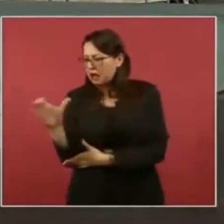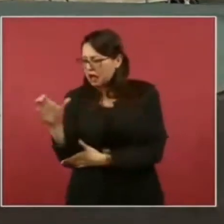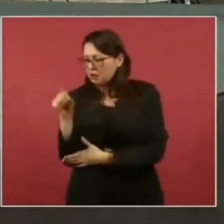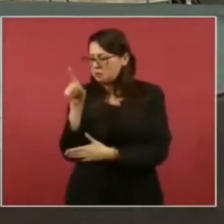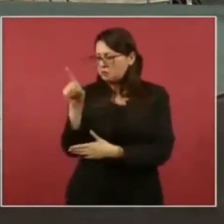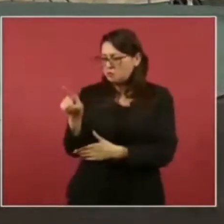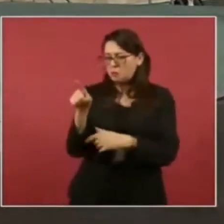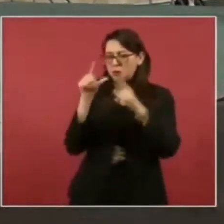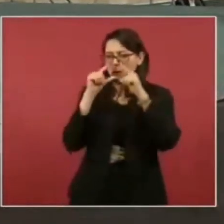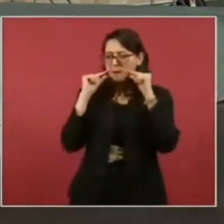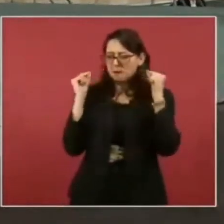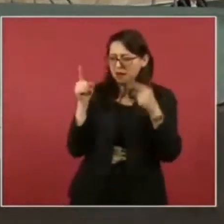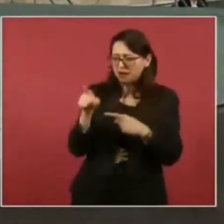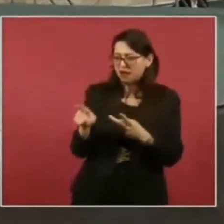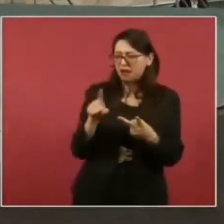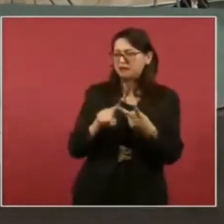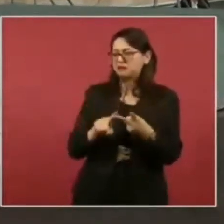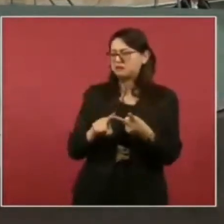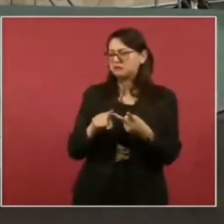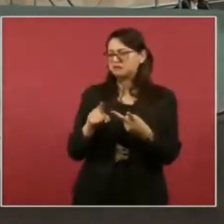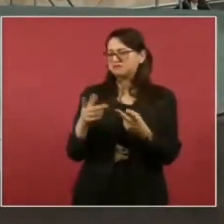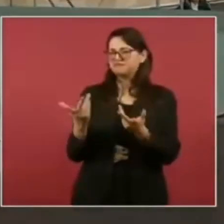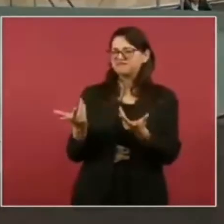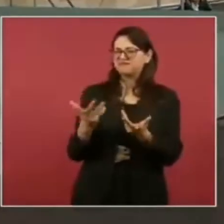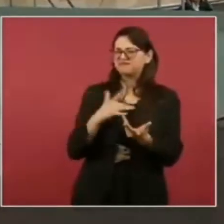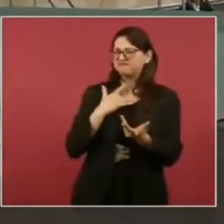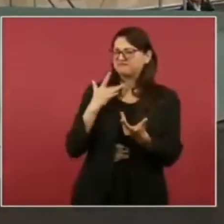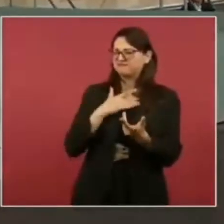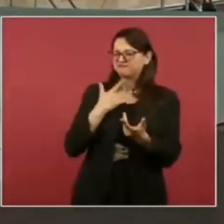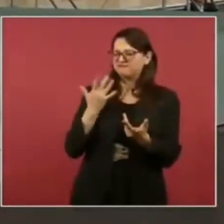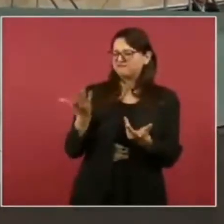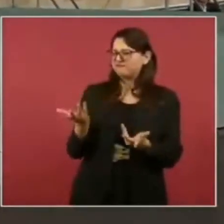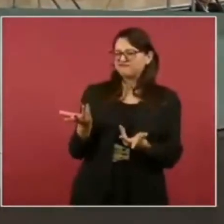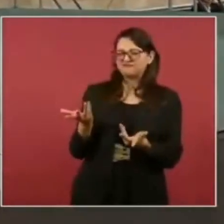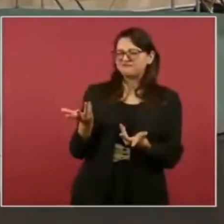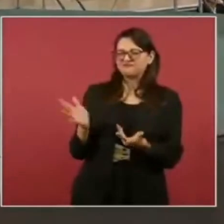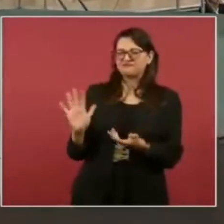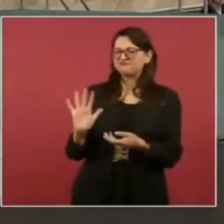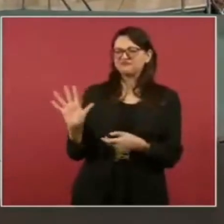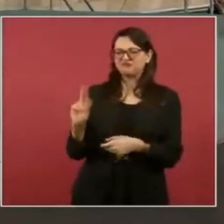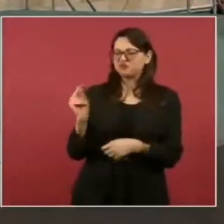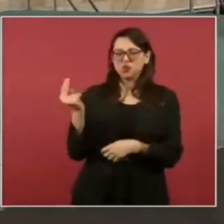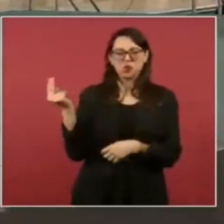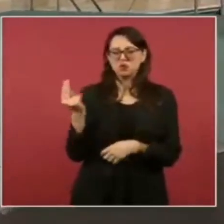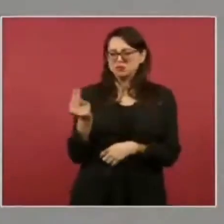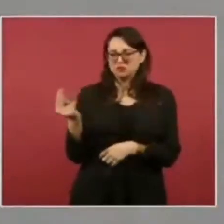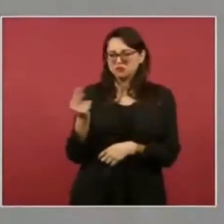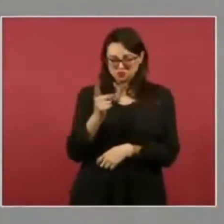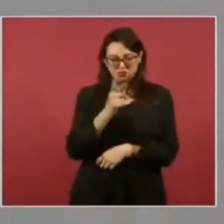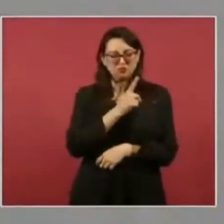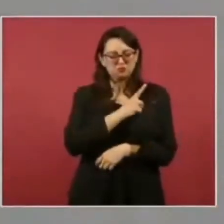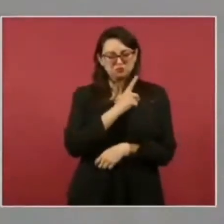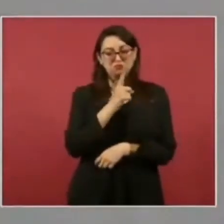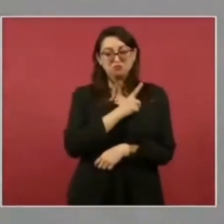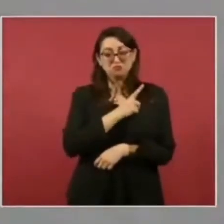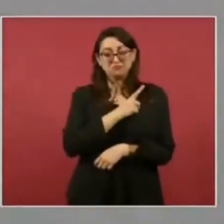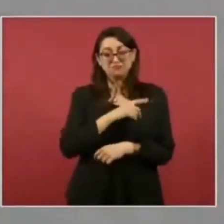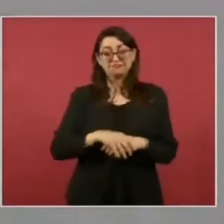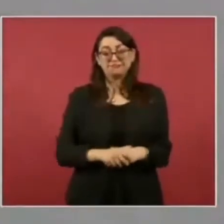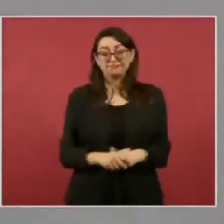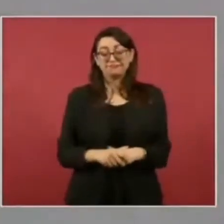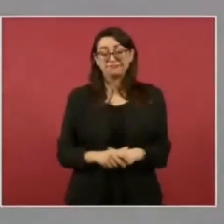zapatistas, el general Lázaro Cárdenas no dudó